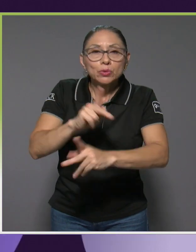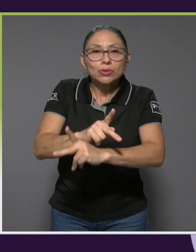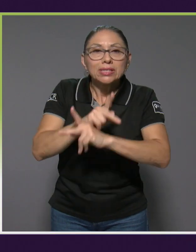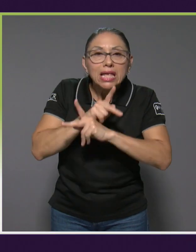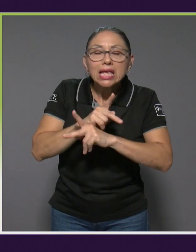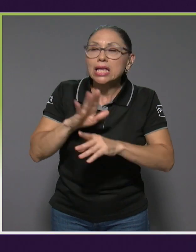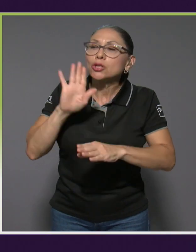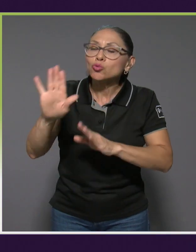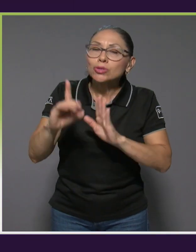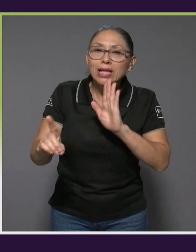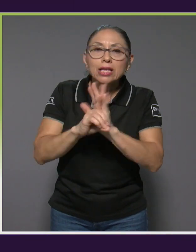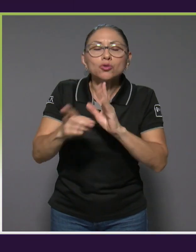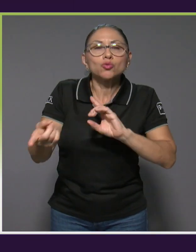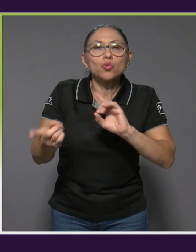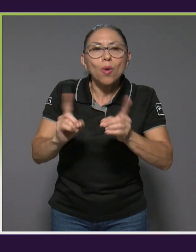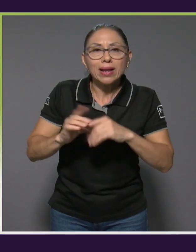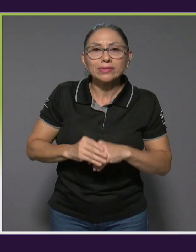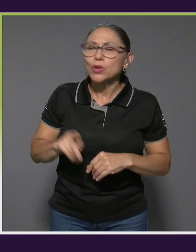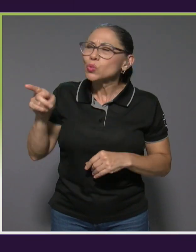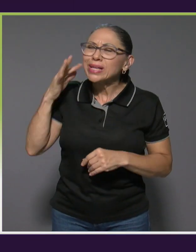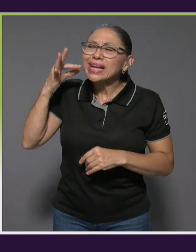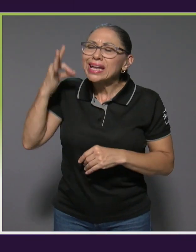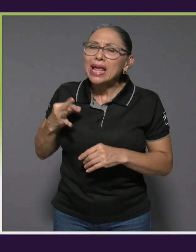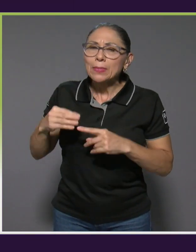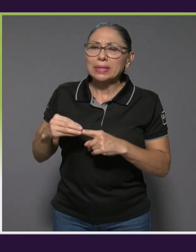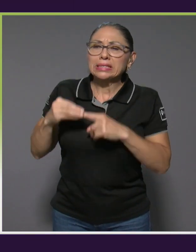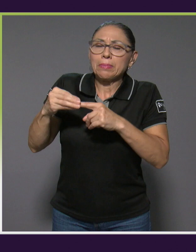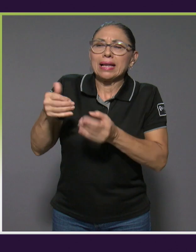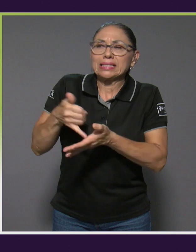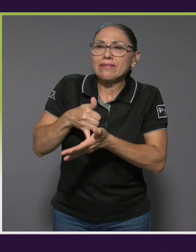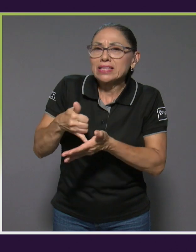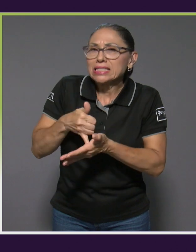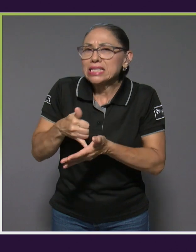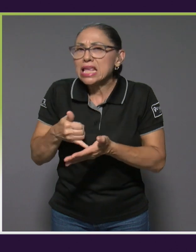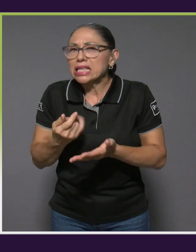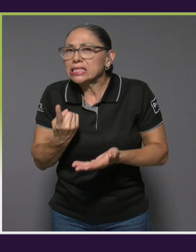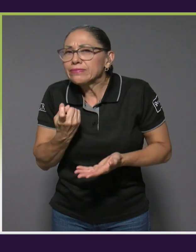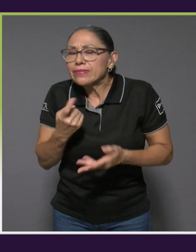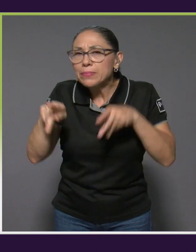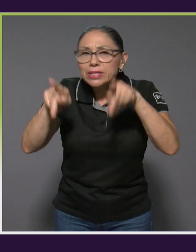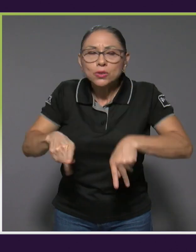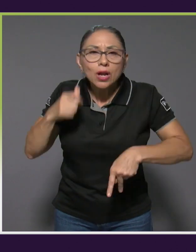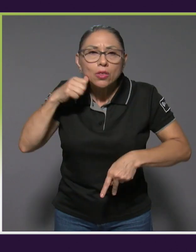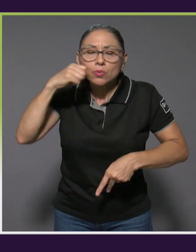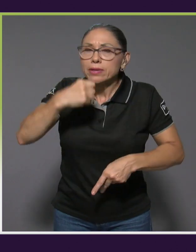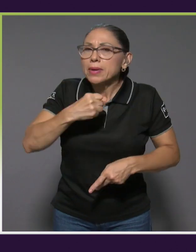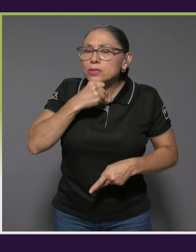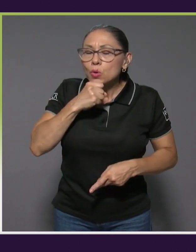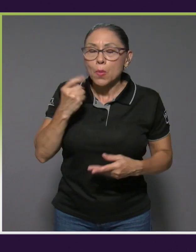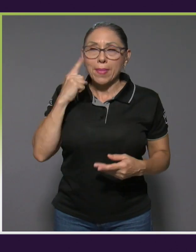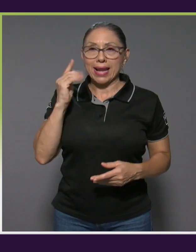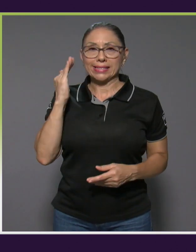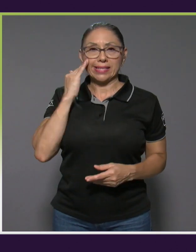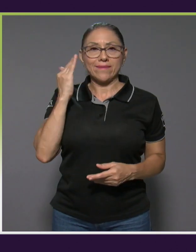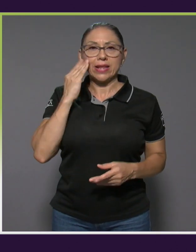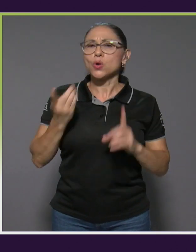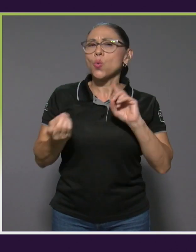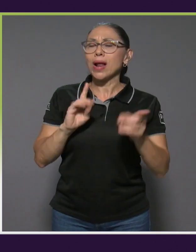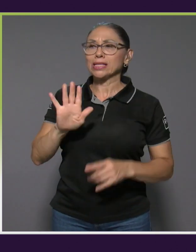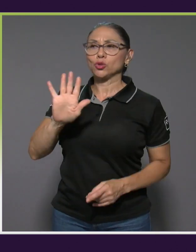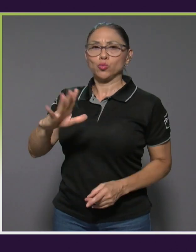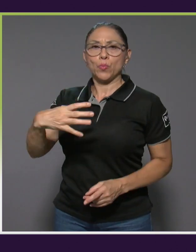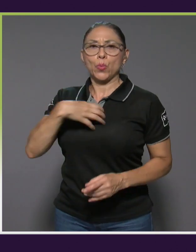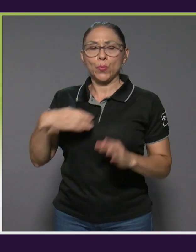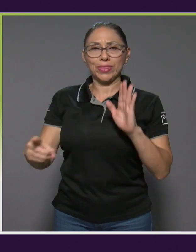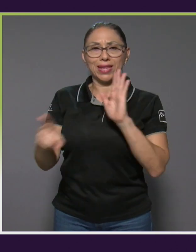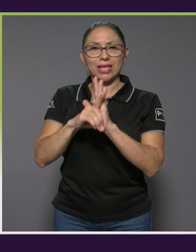derechos. Correcto. ¿Cuál cree que son como las principales deficiencias que tiene la población adulta mayor en conocer, ¿verdad? Precisamente los derechos que tiene y